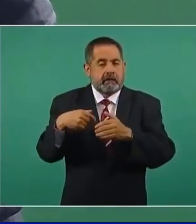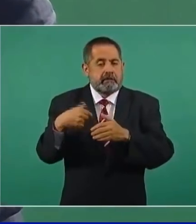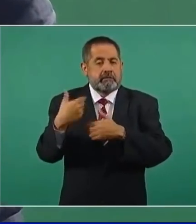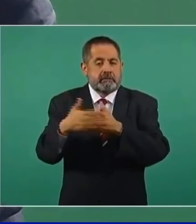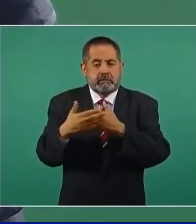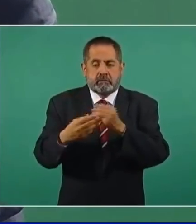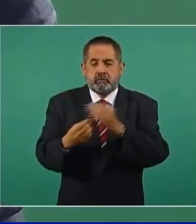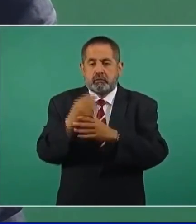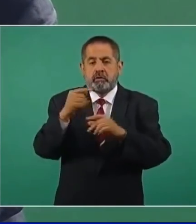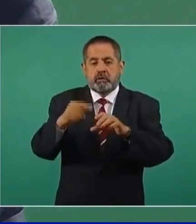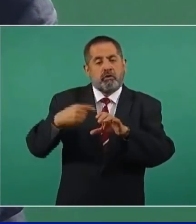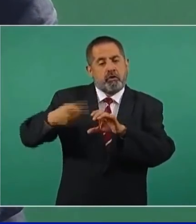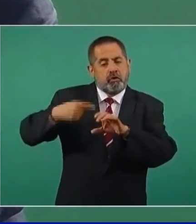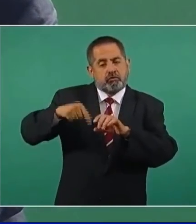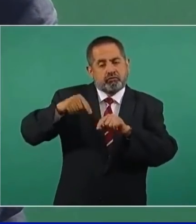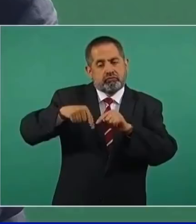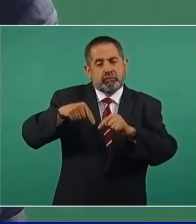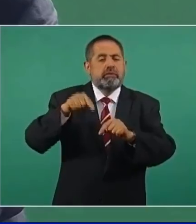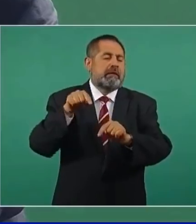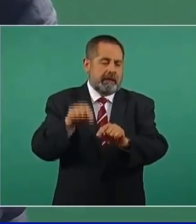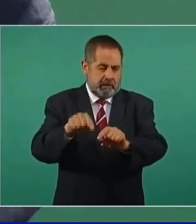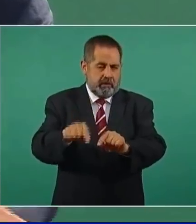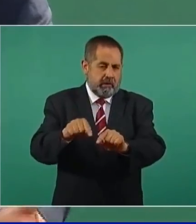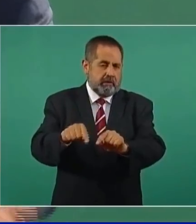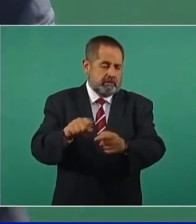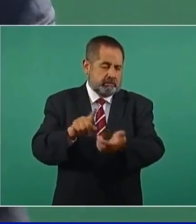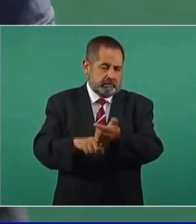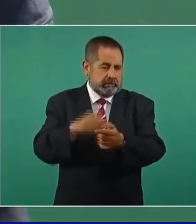la planta de generación de energía eléctrica